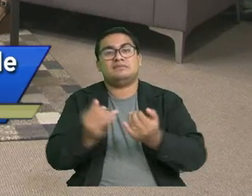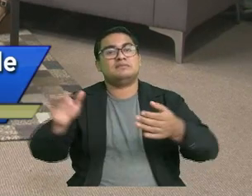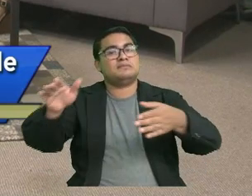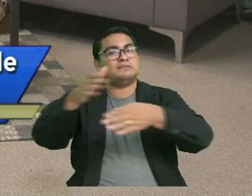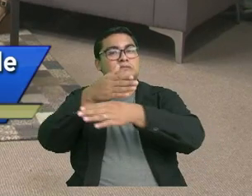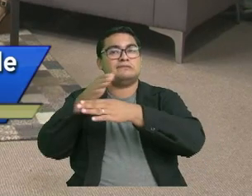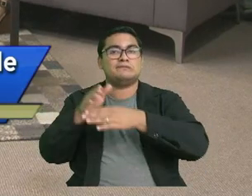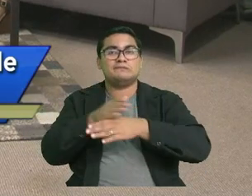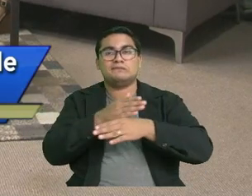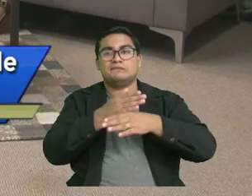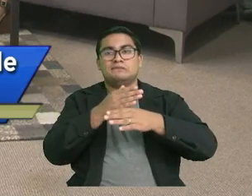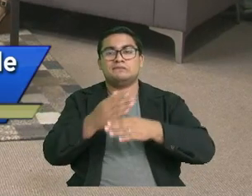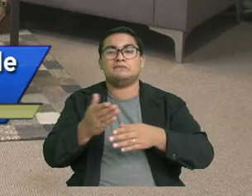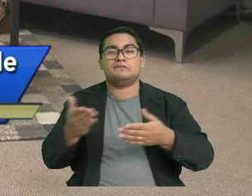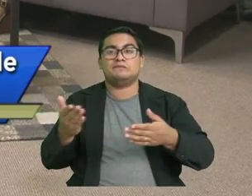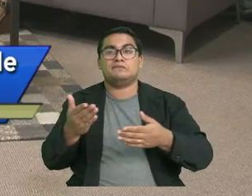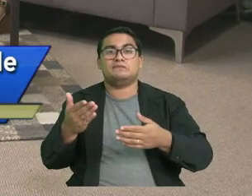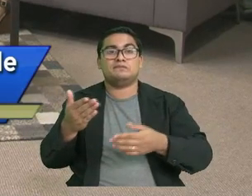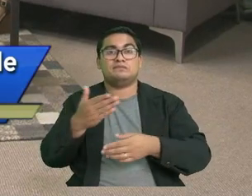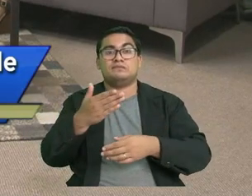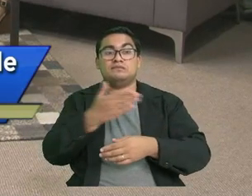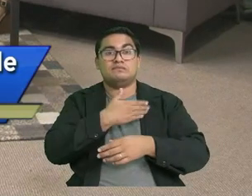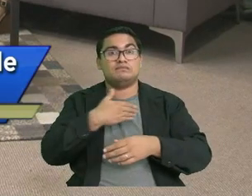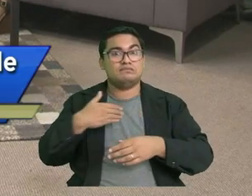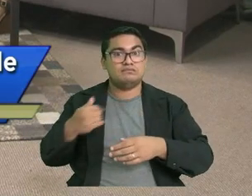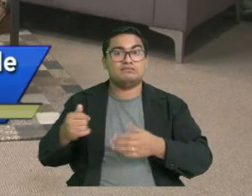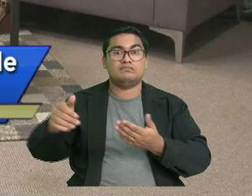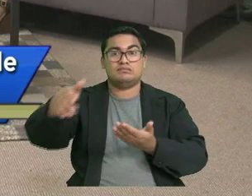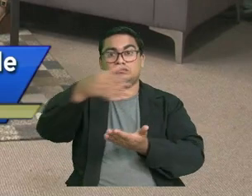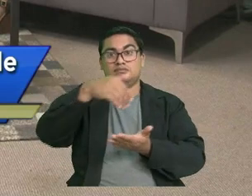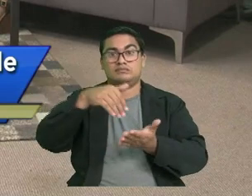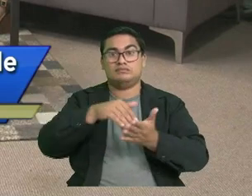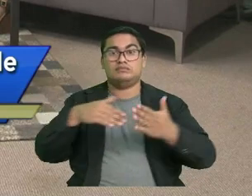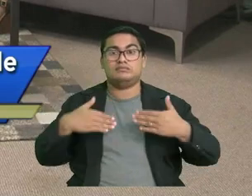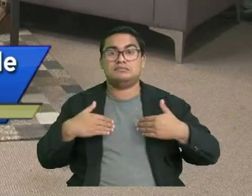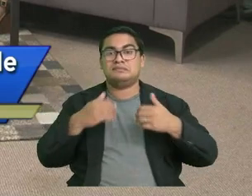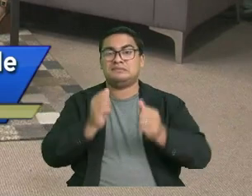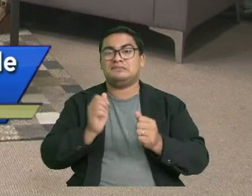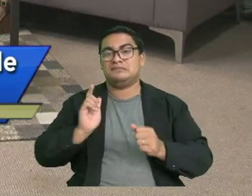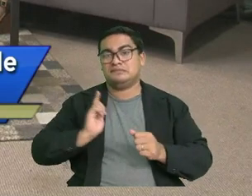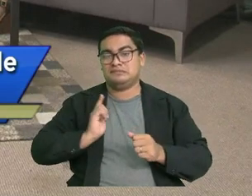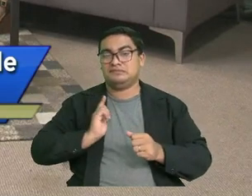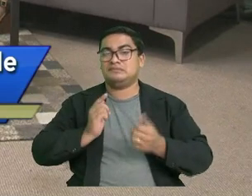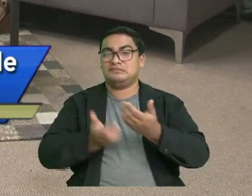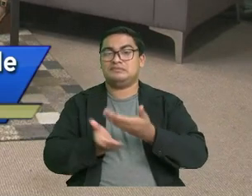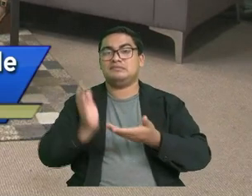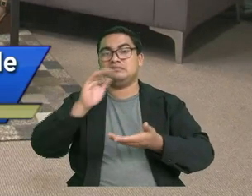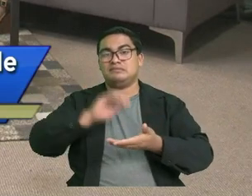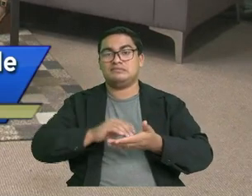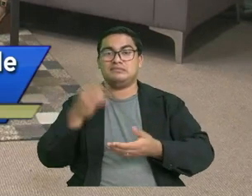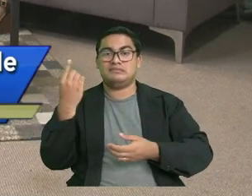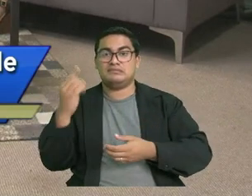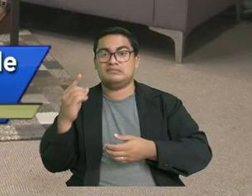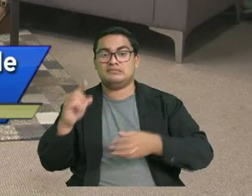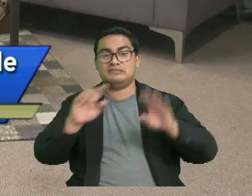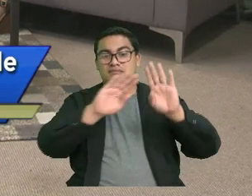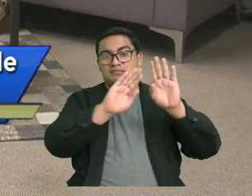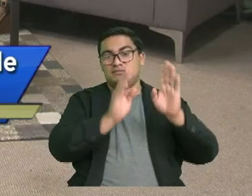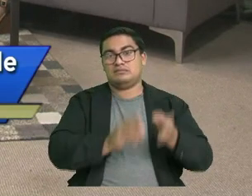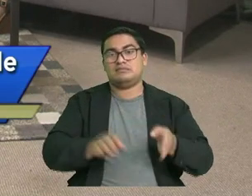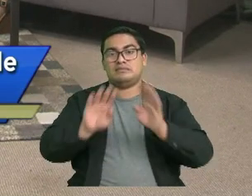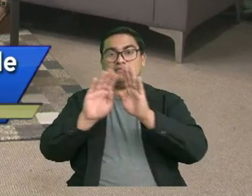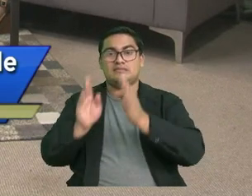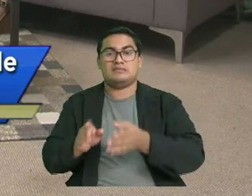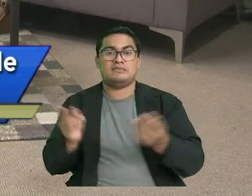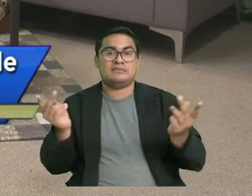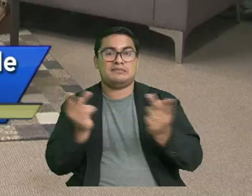mejoramientos dentro de las unidades de salud que también restituyen derechos a las mujeres